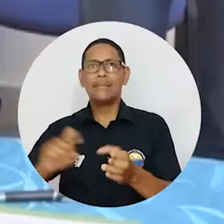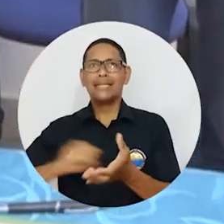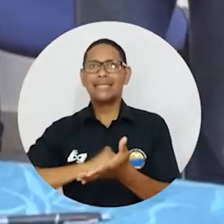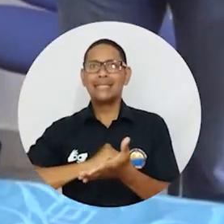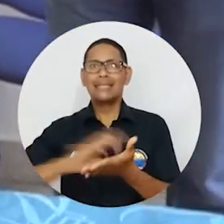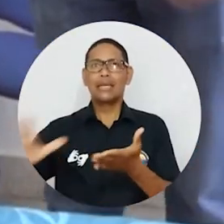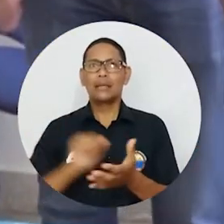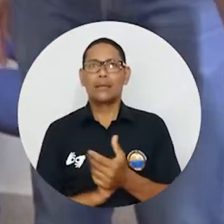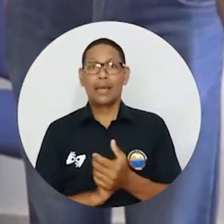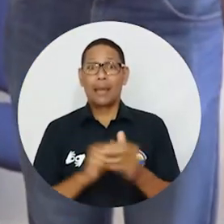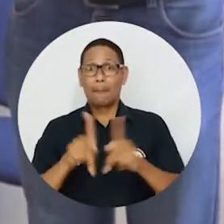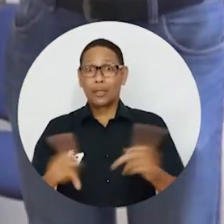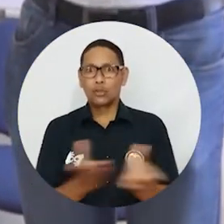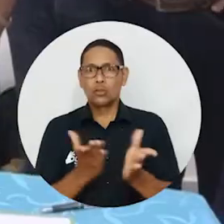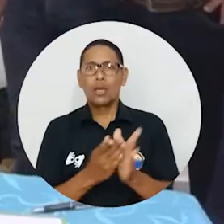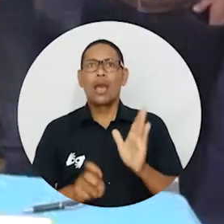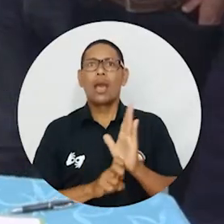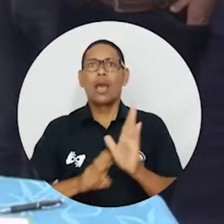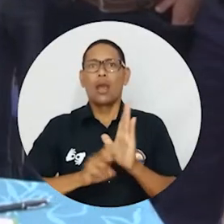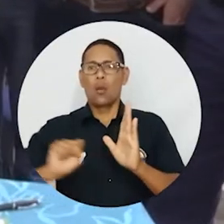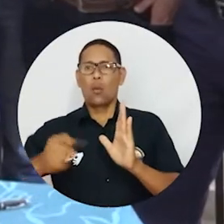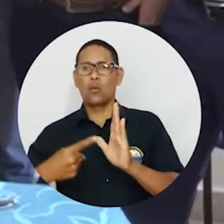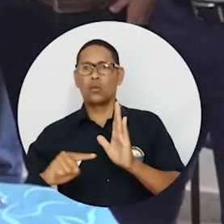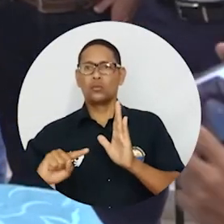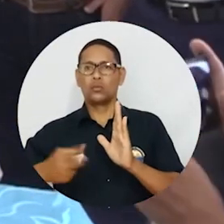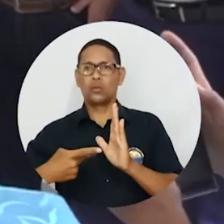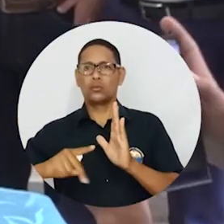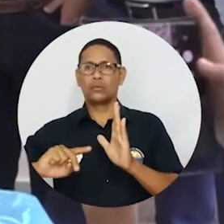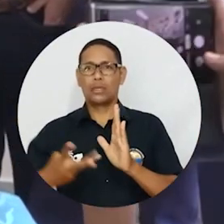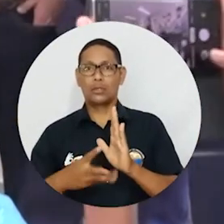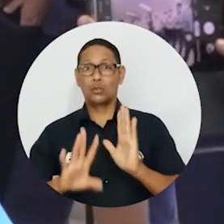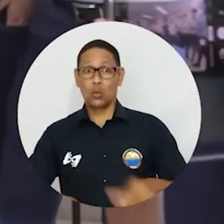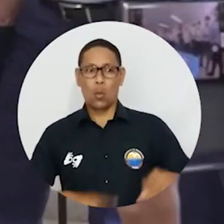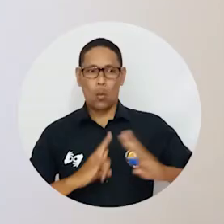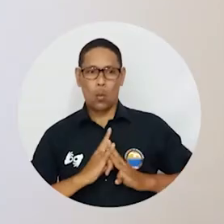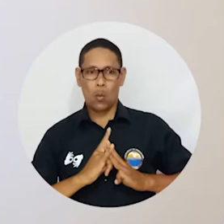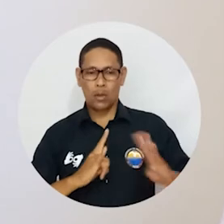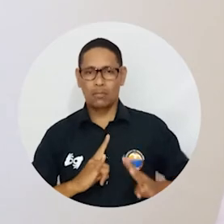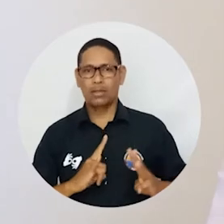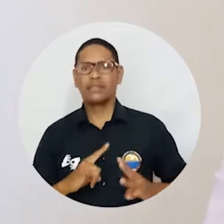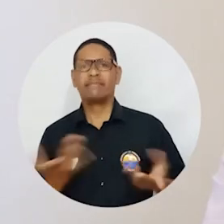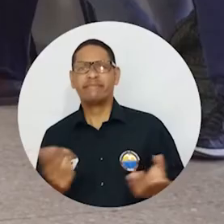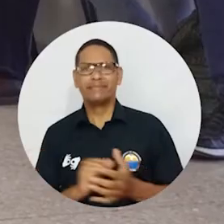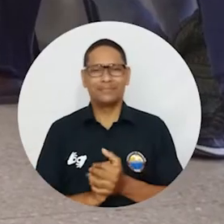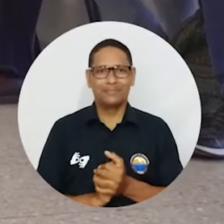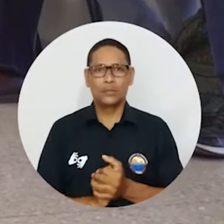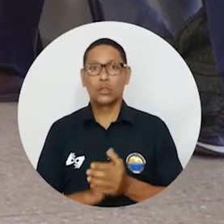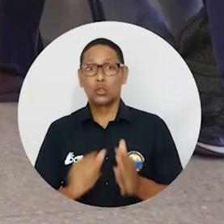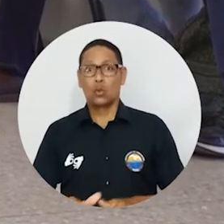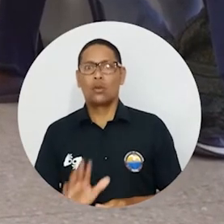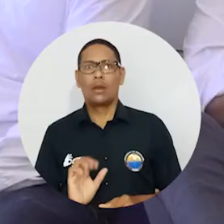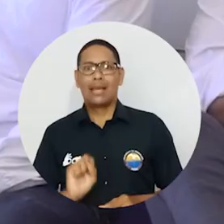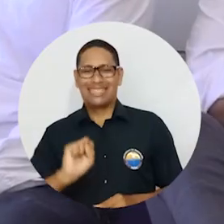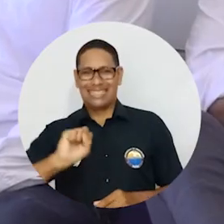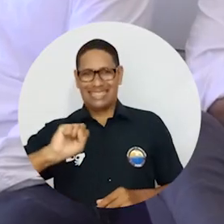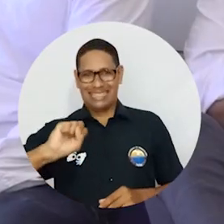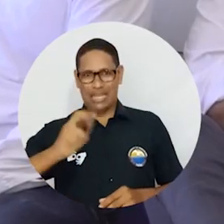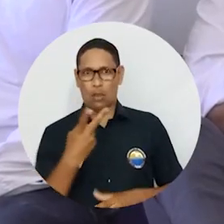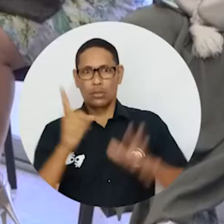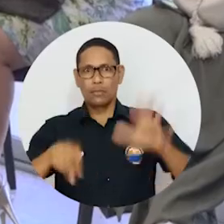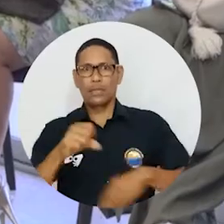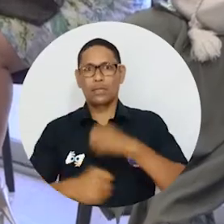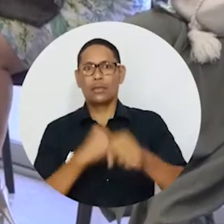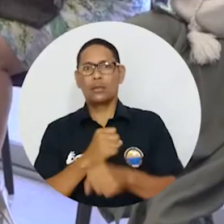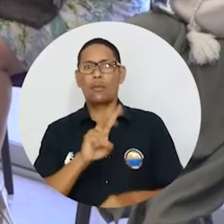matrícula cero de los estudiantes de los estratos 1, 2 y 3 de esta Casa de Estudios Superiores para los periodos académicos correspondientes al